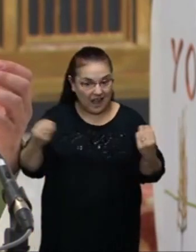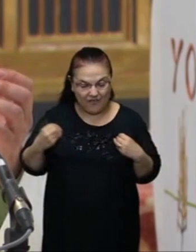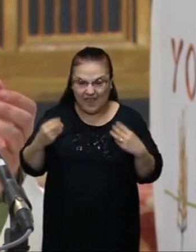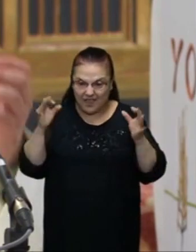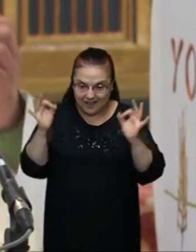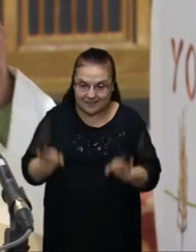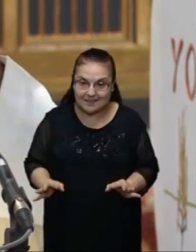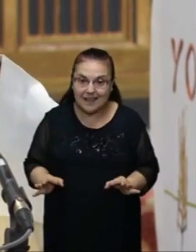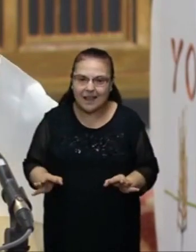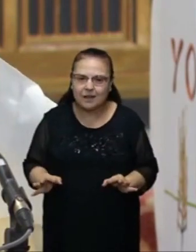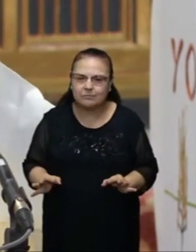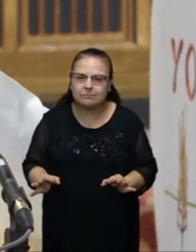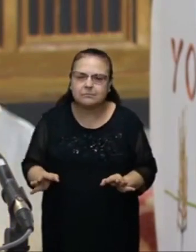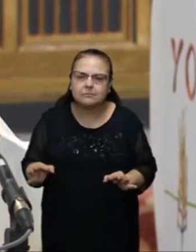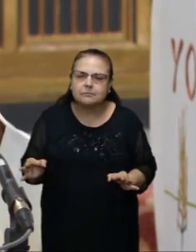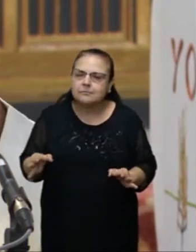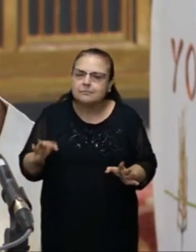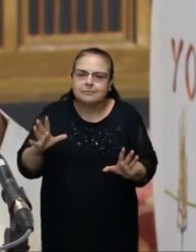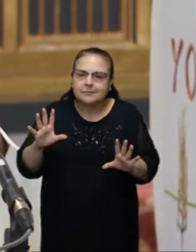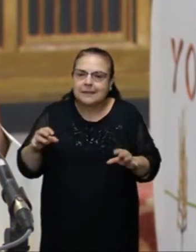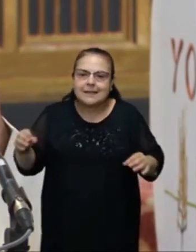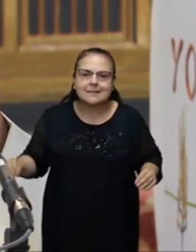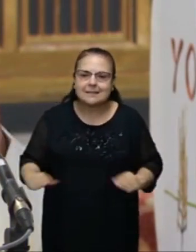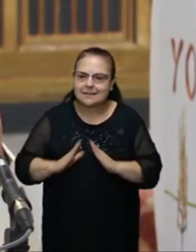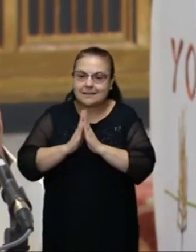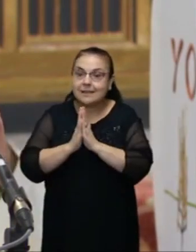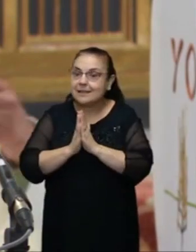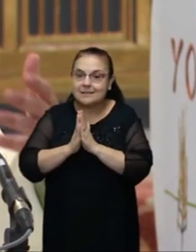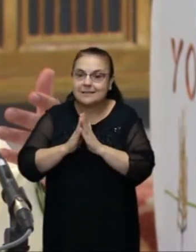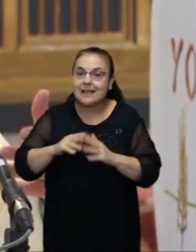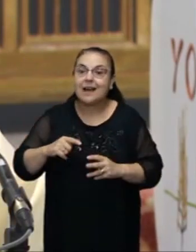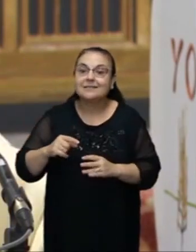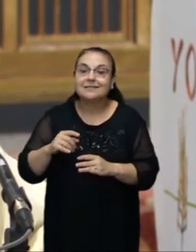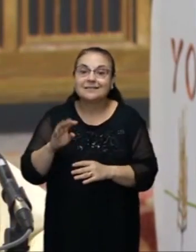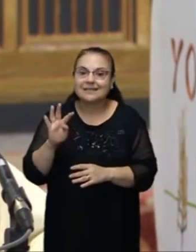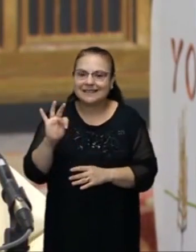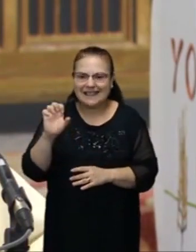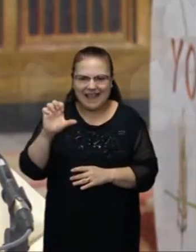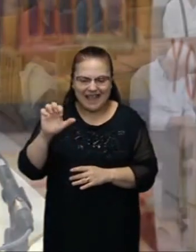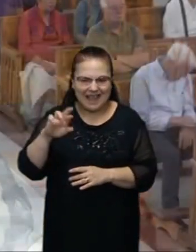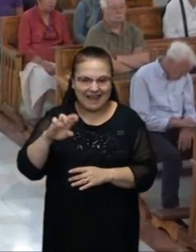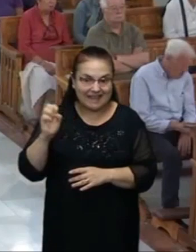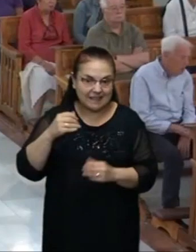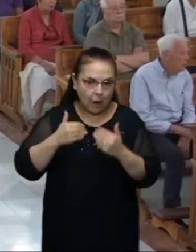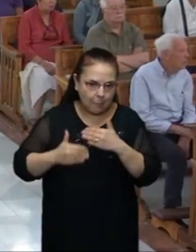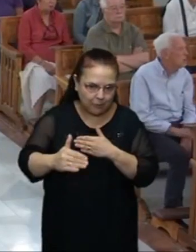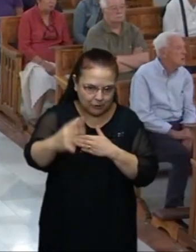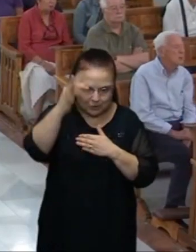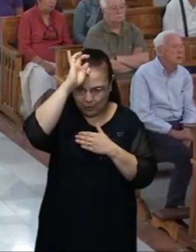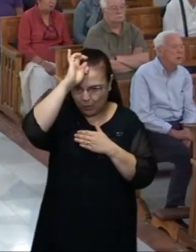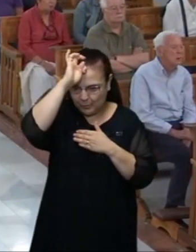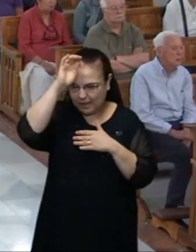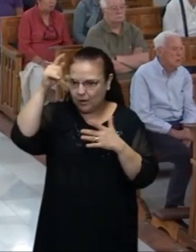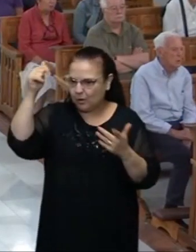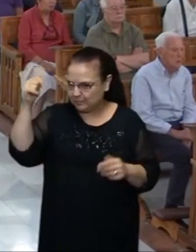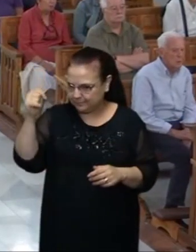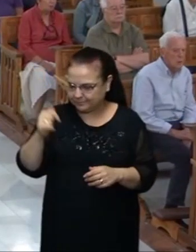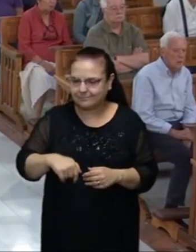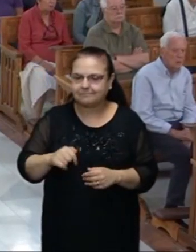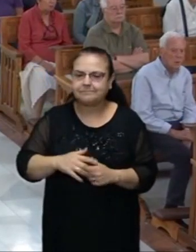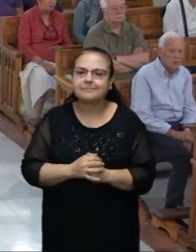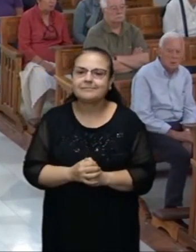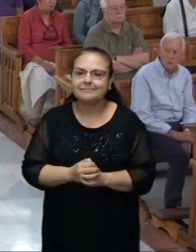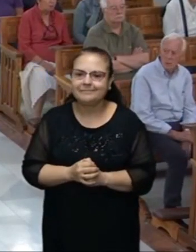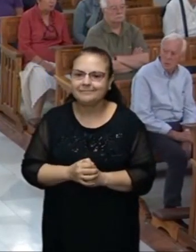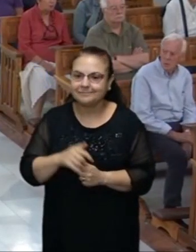Él impregne como Santa Teresa, que celebraremos el domingo, aunque no sea fiesta este año porque es domingo,